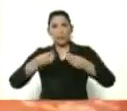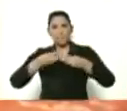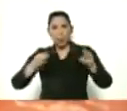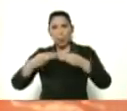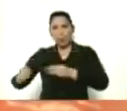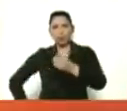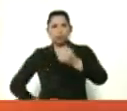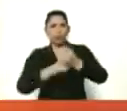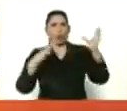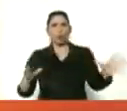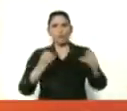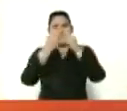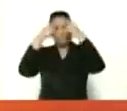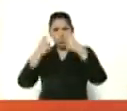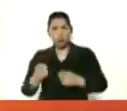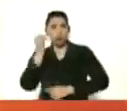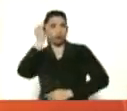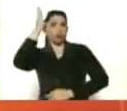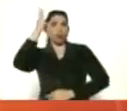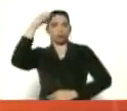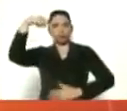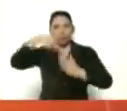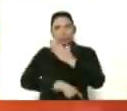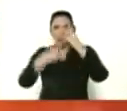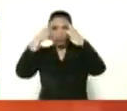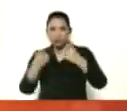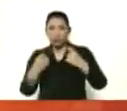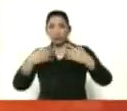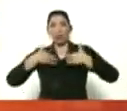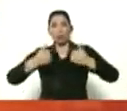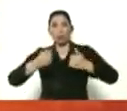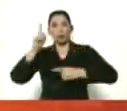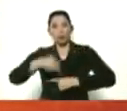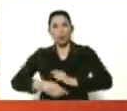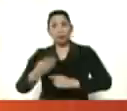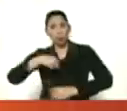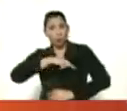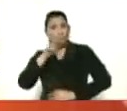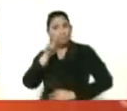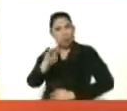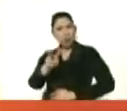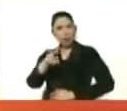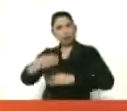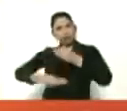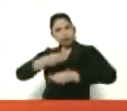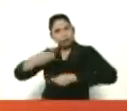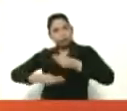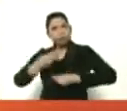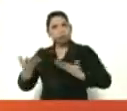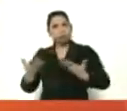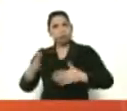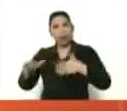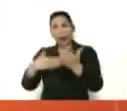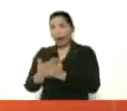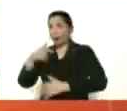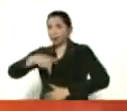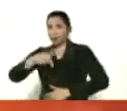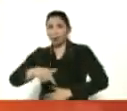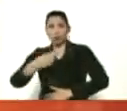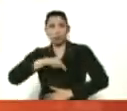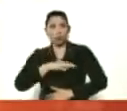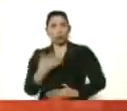confianza pública, a la capacidad de los profesionales de la salud, y eso es lo que estamos nosotros haciendo. Hasta aquí te dejo